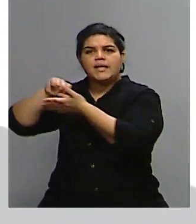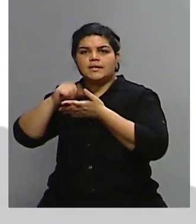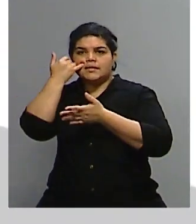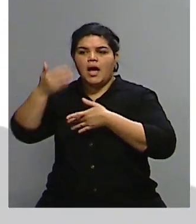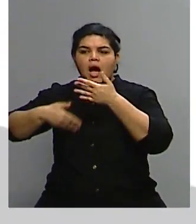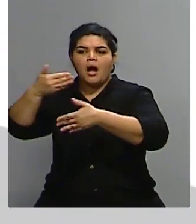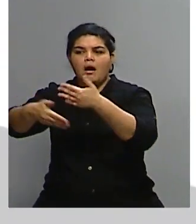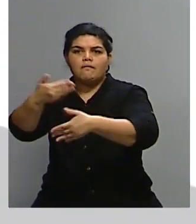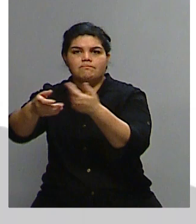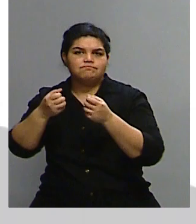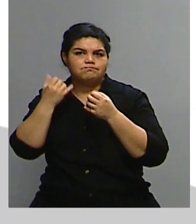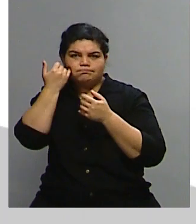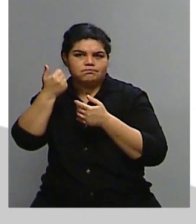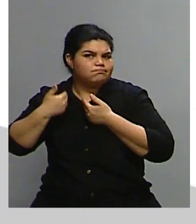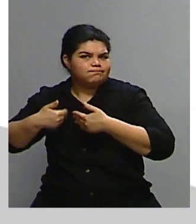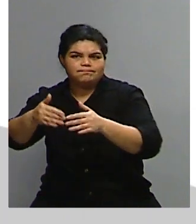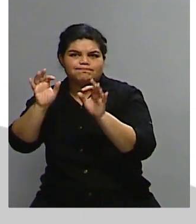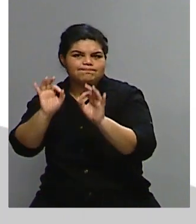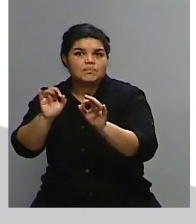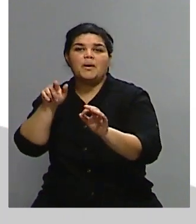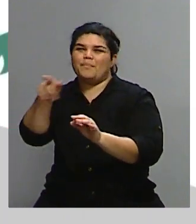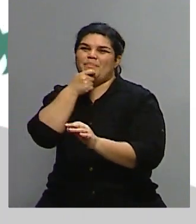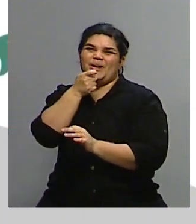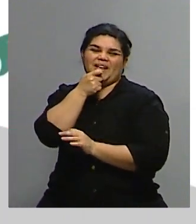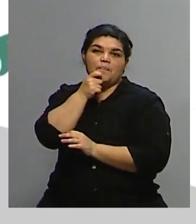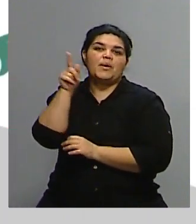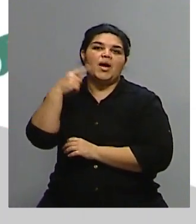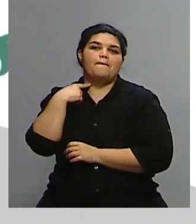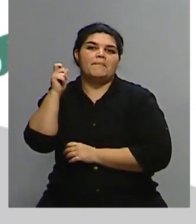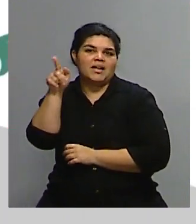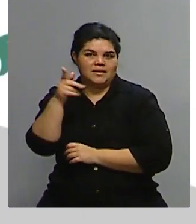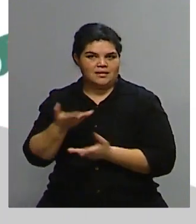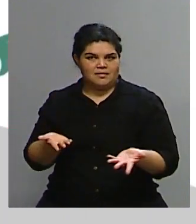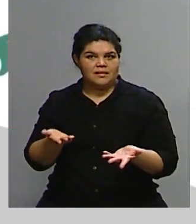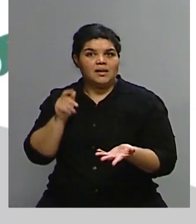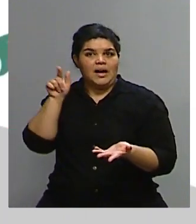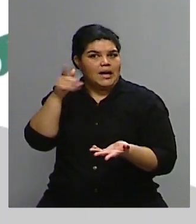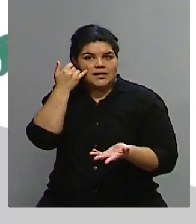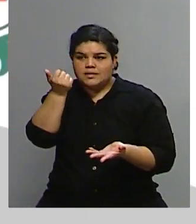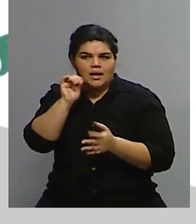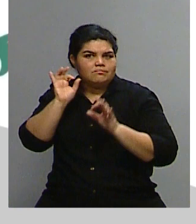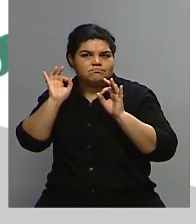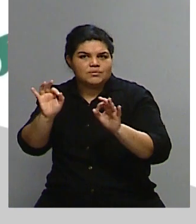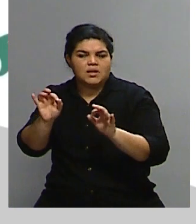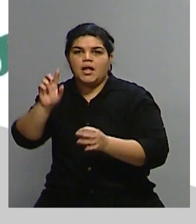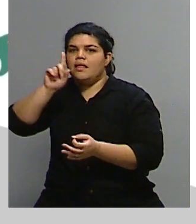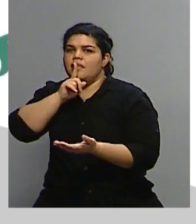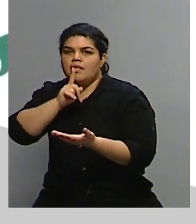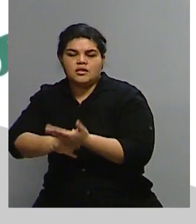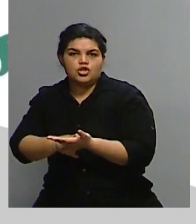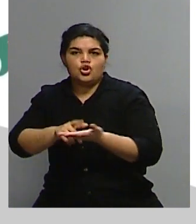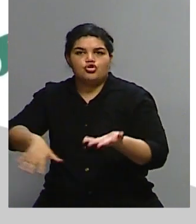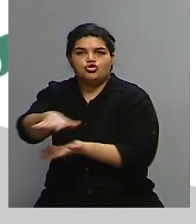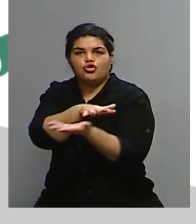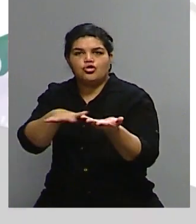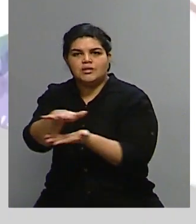etapa. España, yo lo voy a decir, es uno de esos países que han aplicado muchas políticas sociales destinadas a las personas